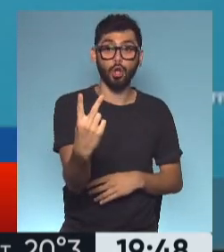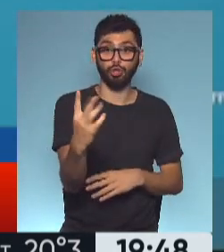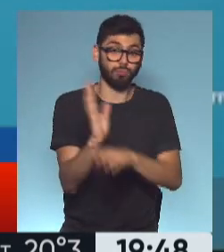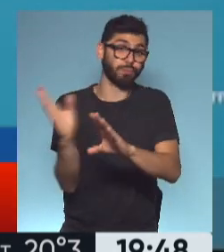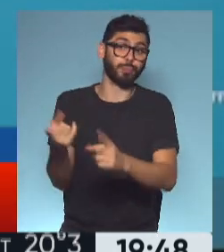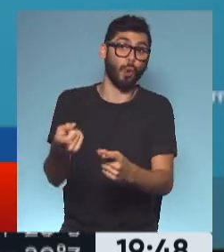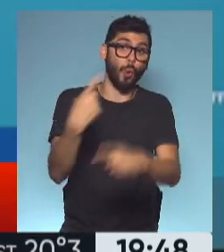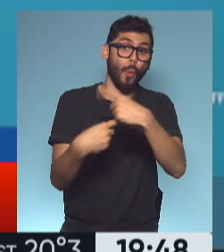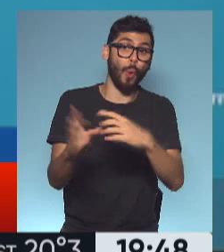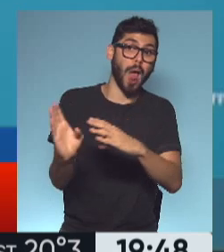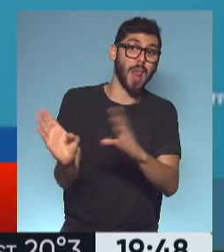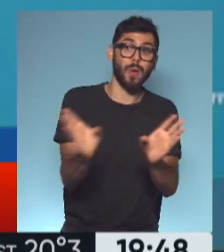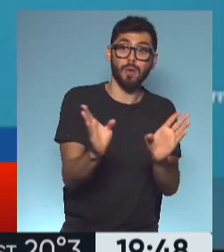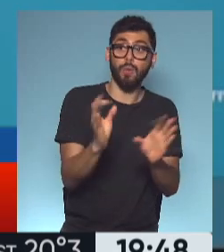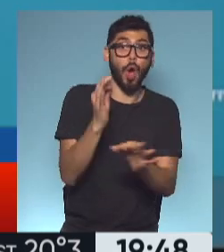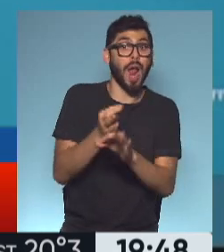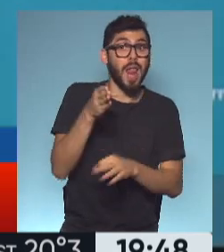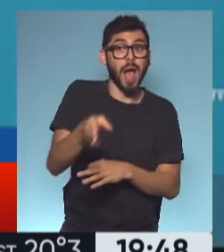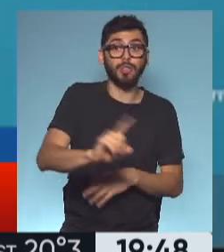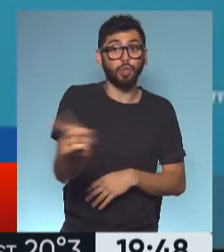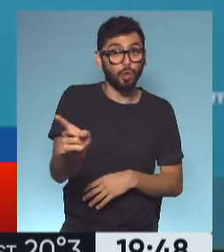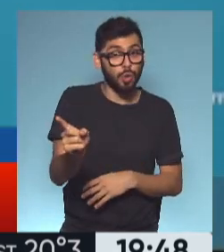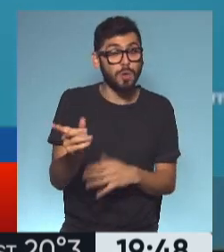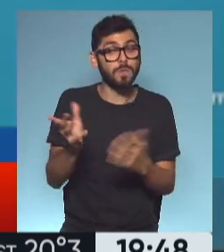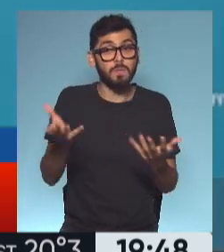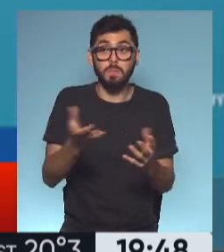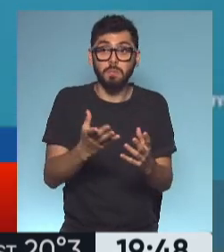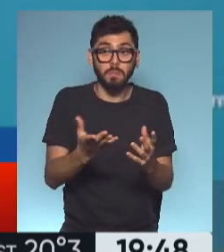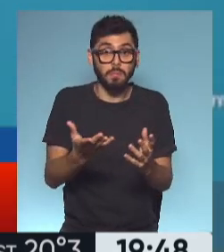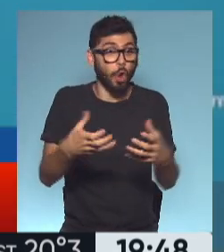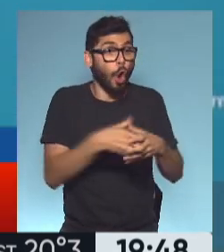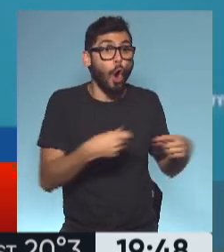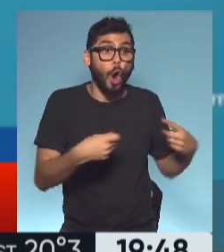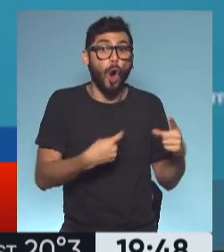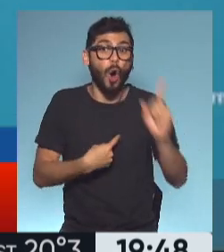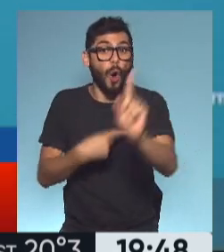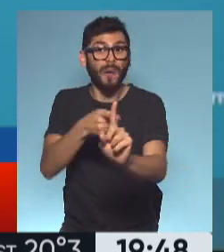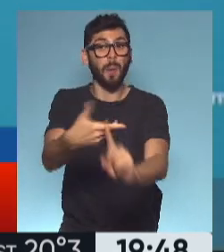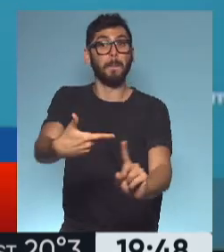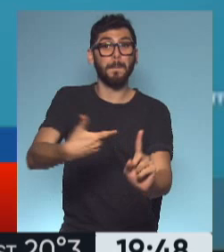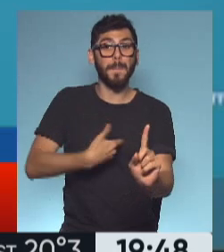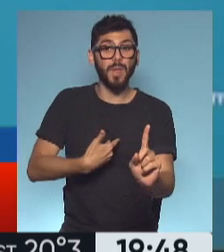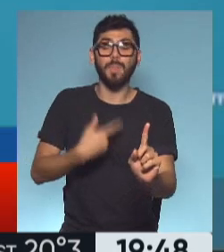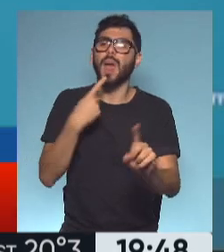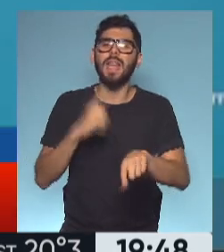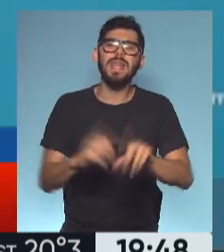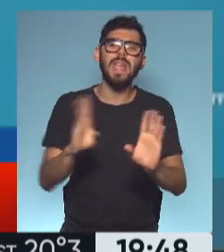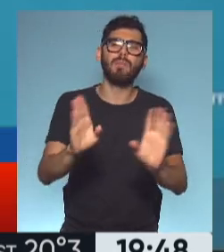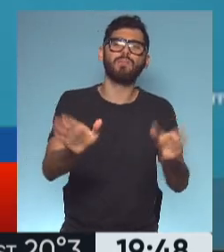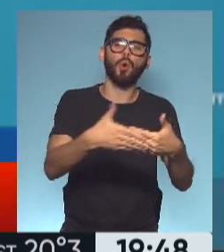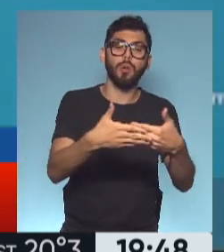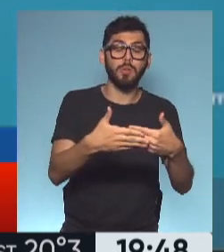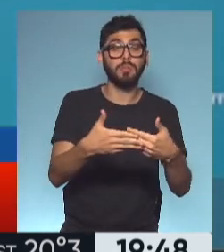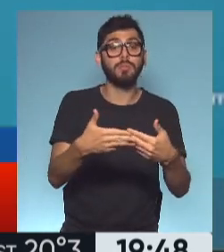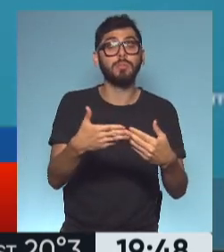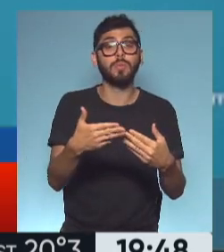suspensión de la presencialidad, no de las clases, de la presencialidad. Por un tiempo. ¿Cuánto tiempo? En tanto dure